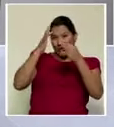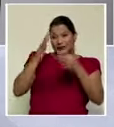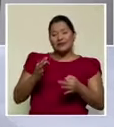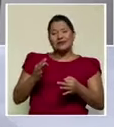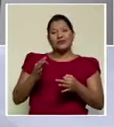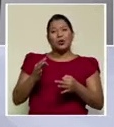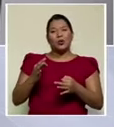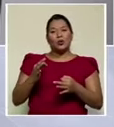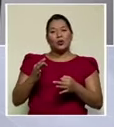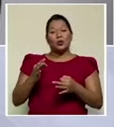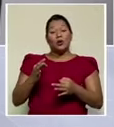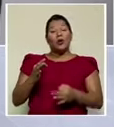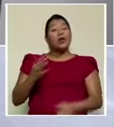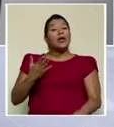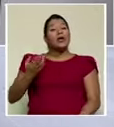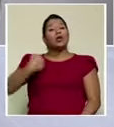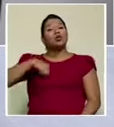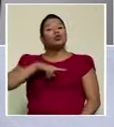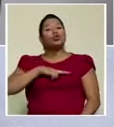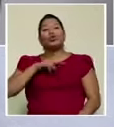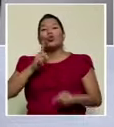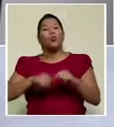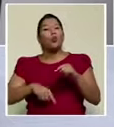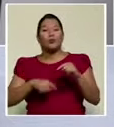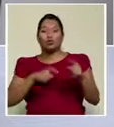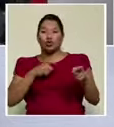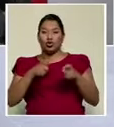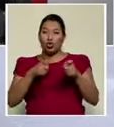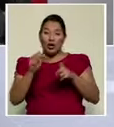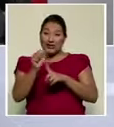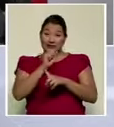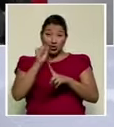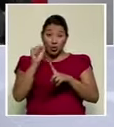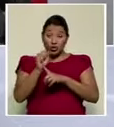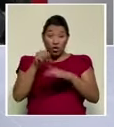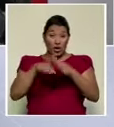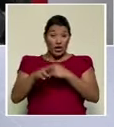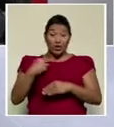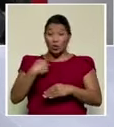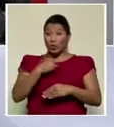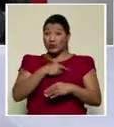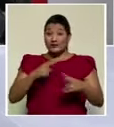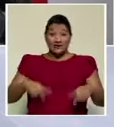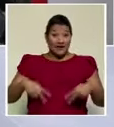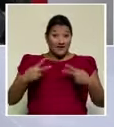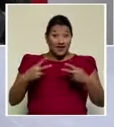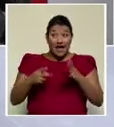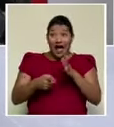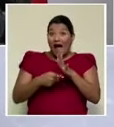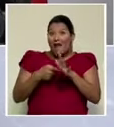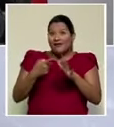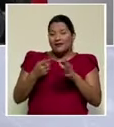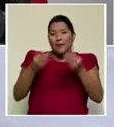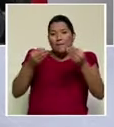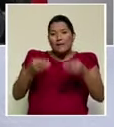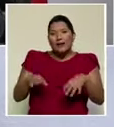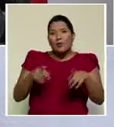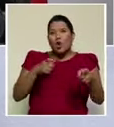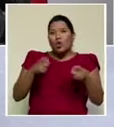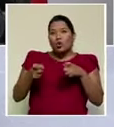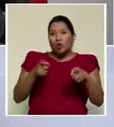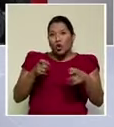es que nosotros no podemos controlar las circunstancias de nuestra vida, escapan de nuestras manos las